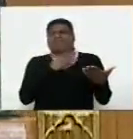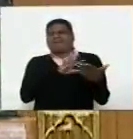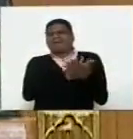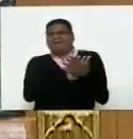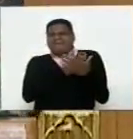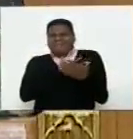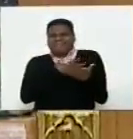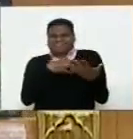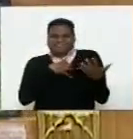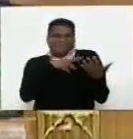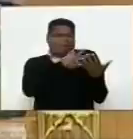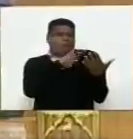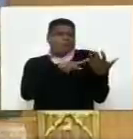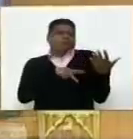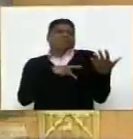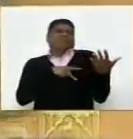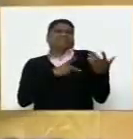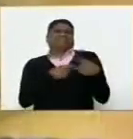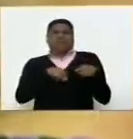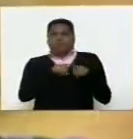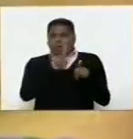también.